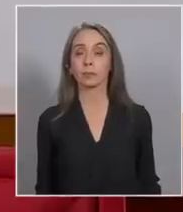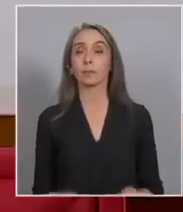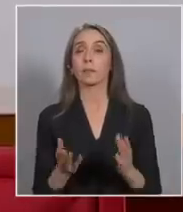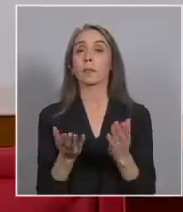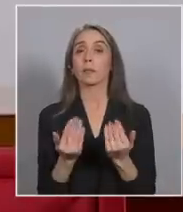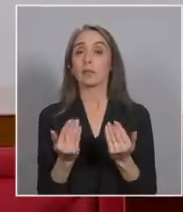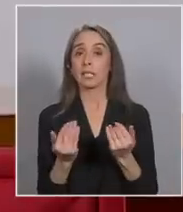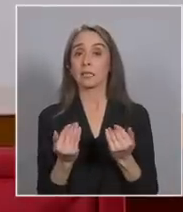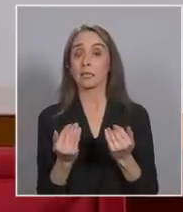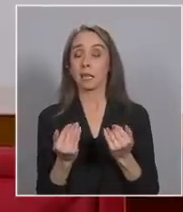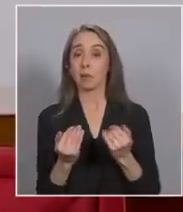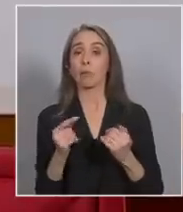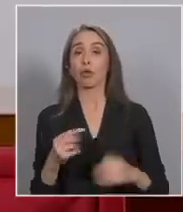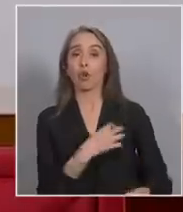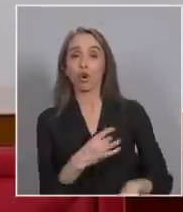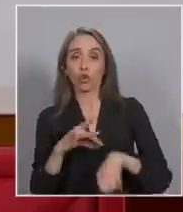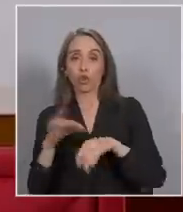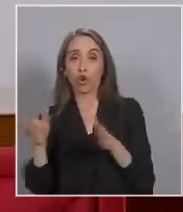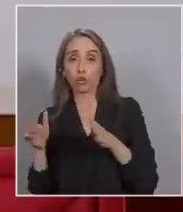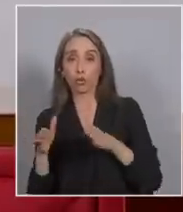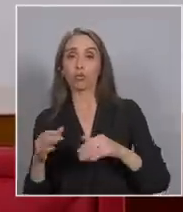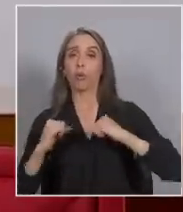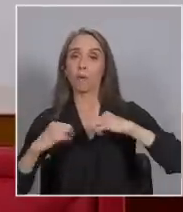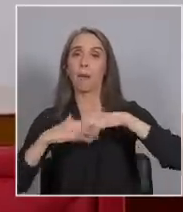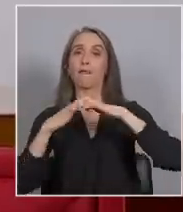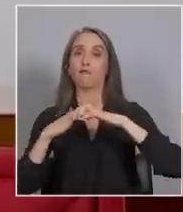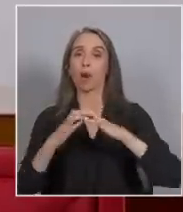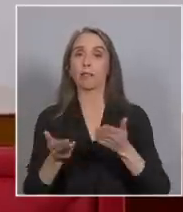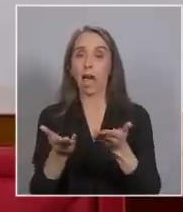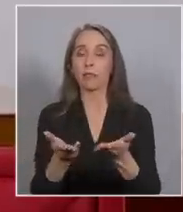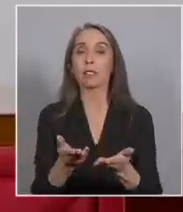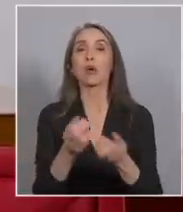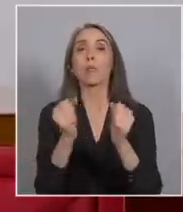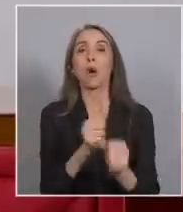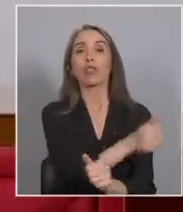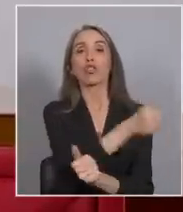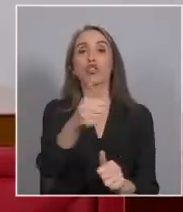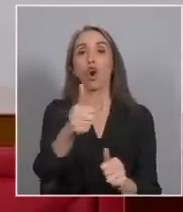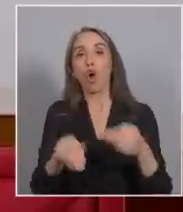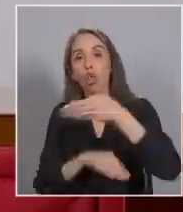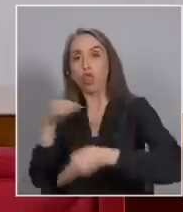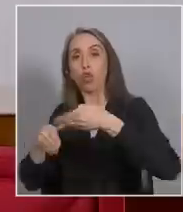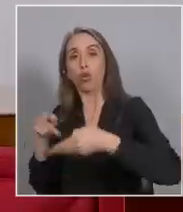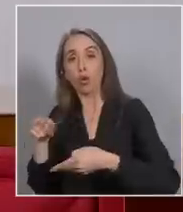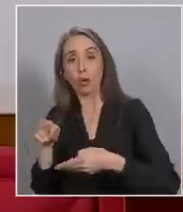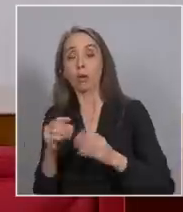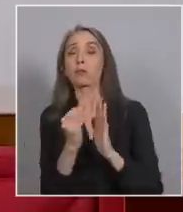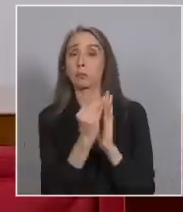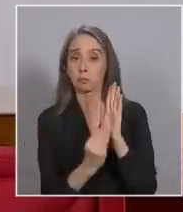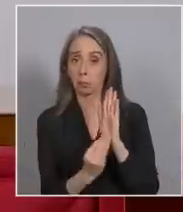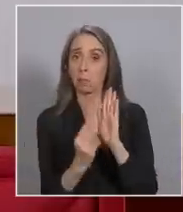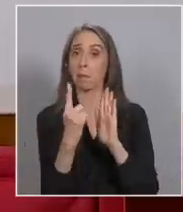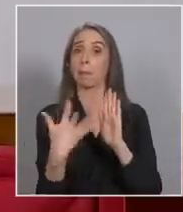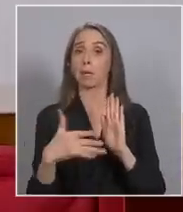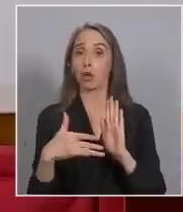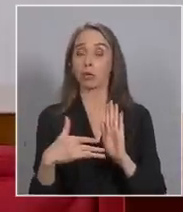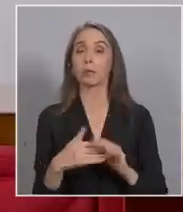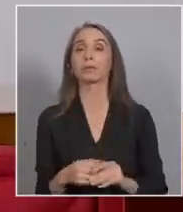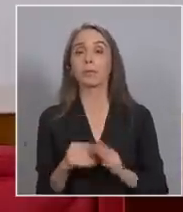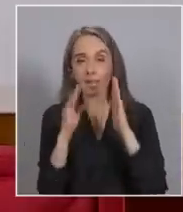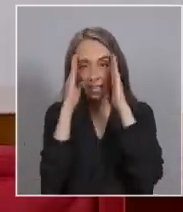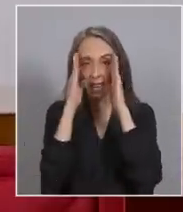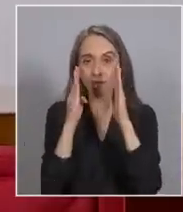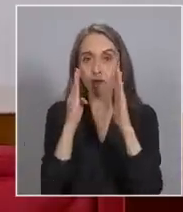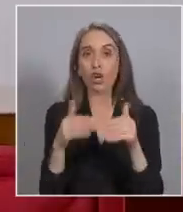Fortalecer la atención primaria y avanzar hacia su universalización es una prioridad. Esta se enfoca